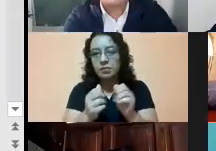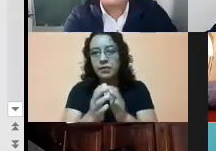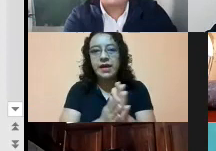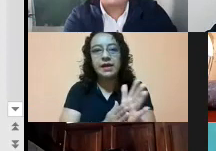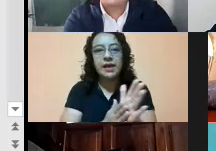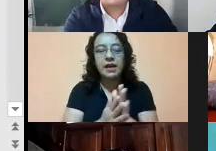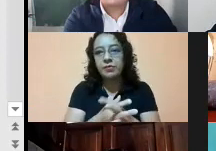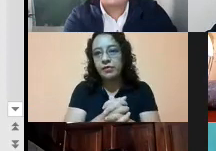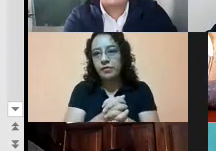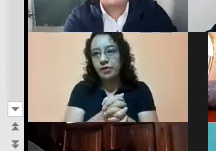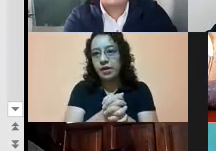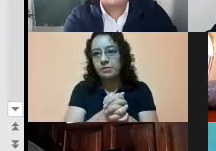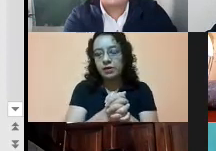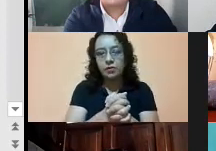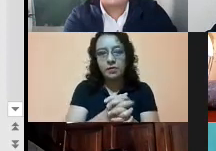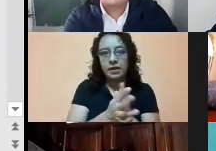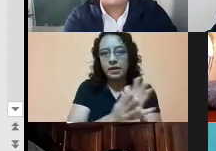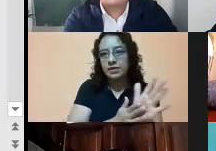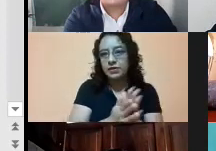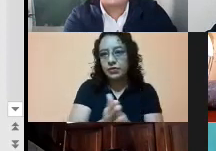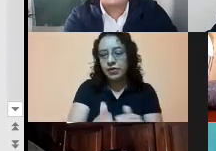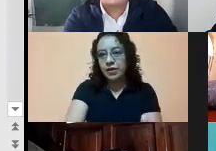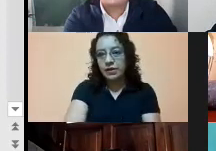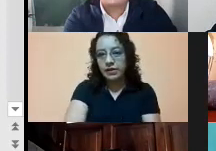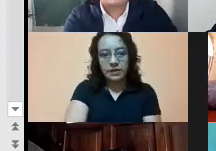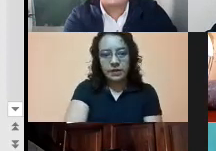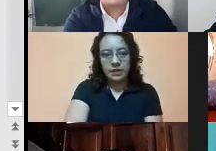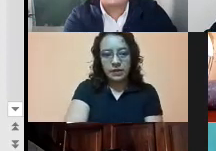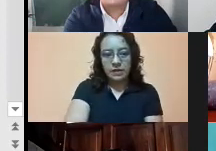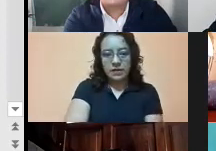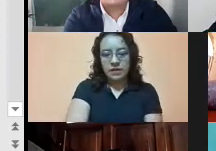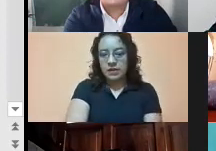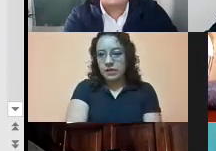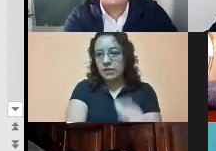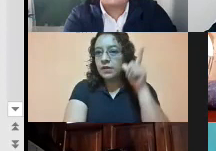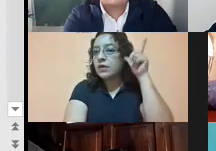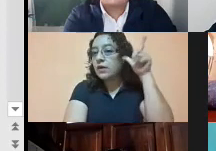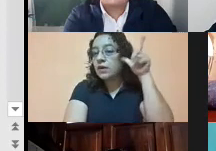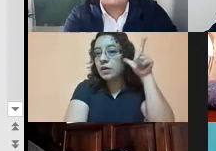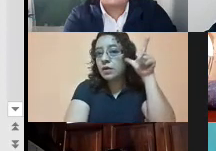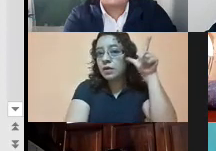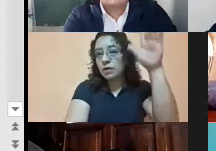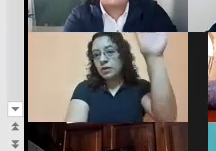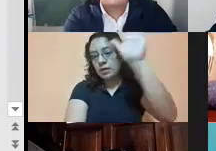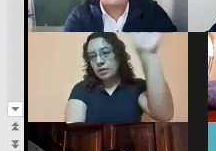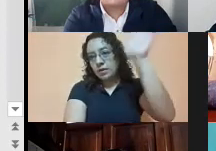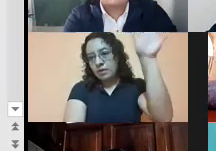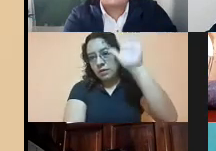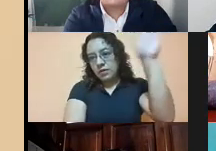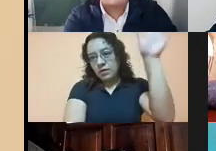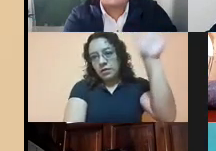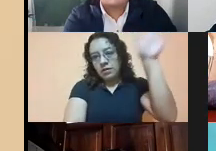si alguien me puede anclar, por favor, y a Marco para la historia. O puede levantar su manita, señorita,